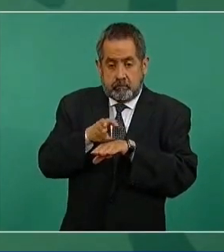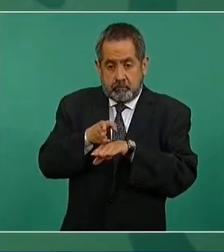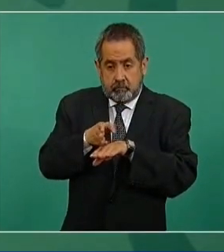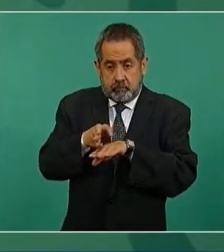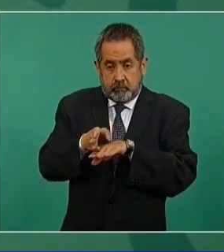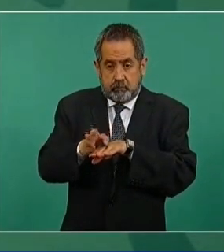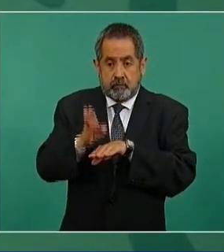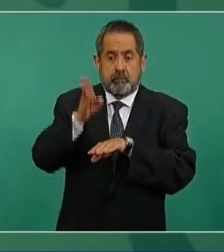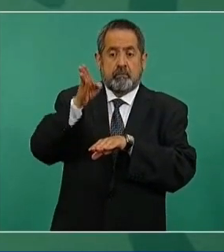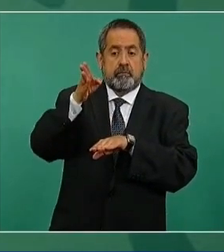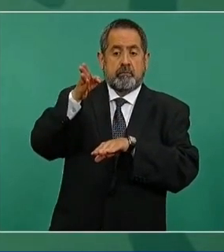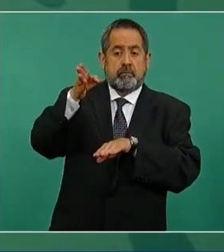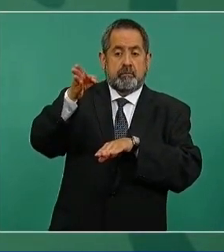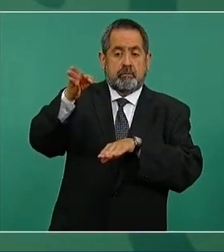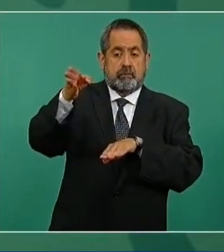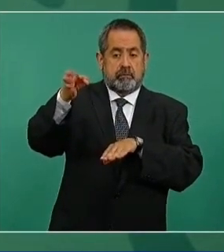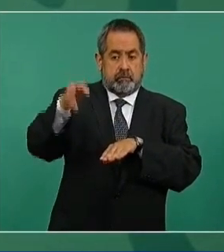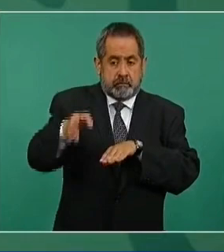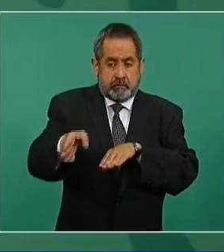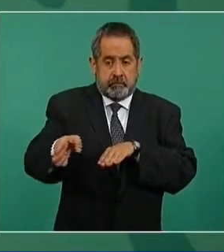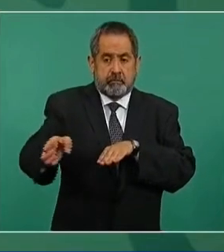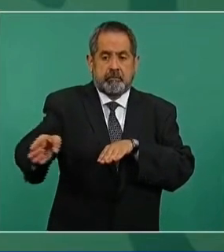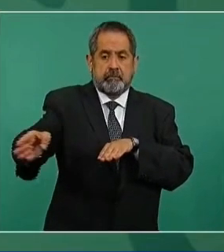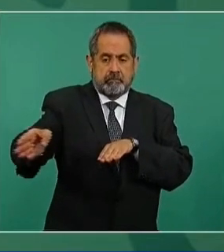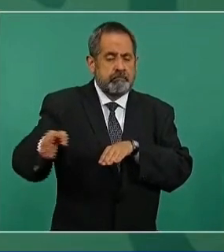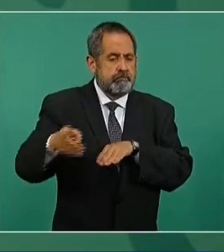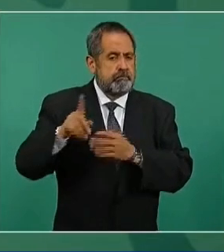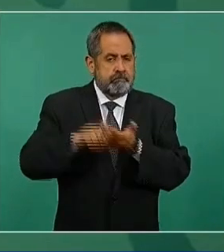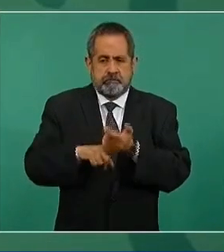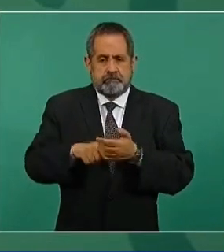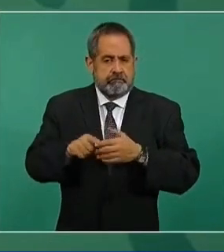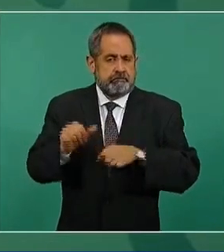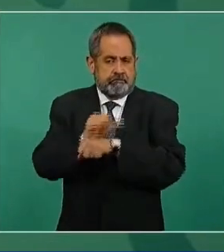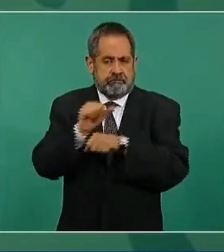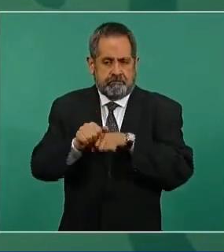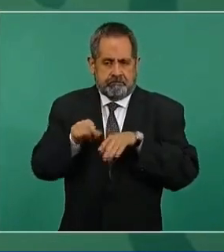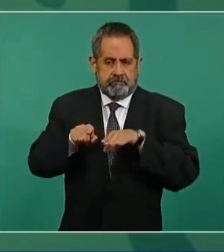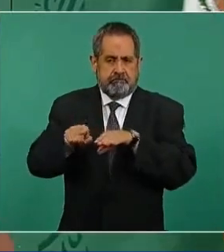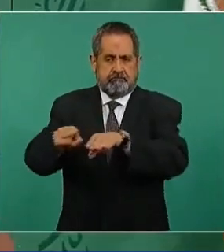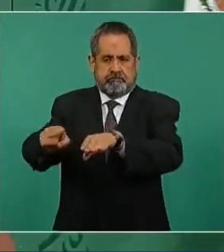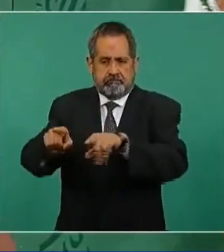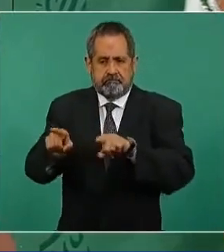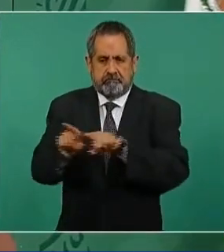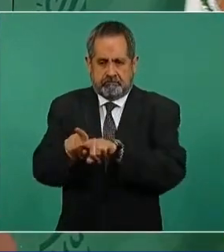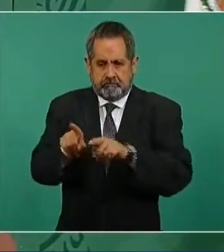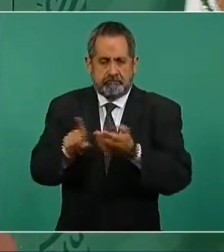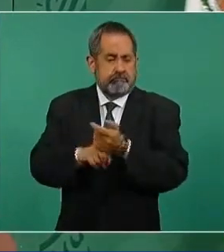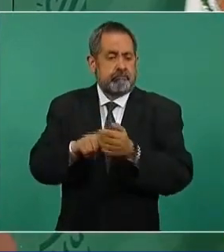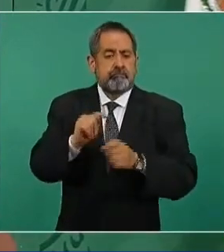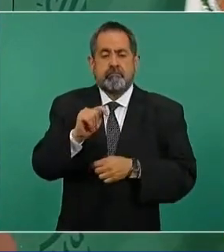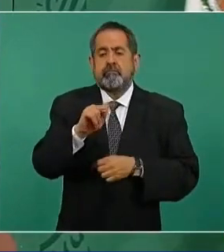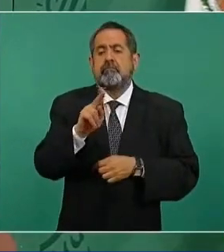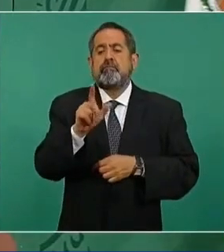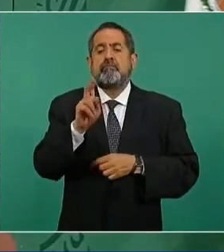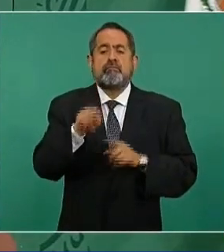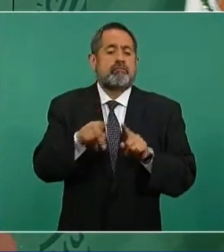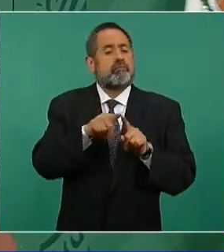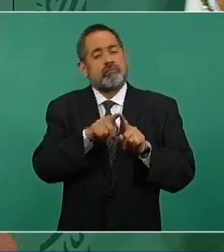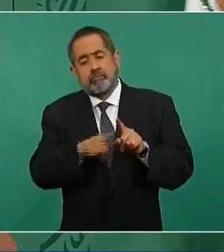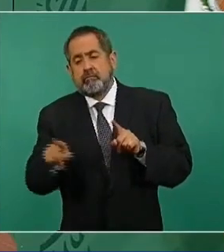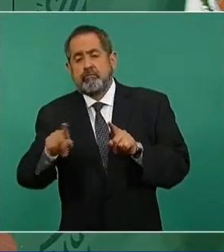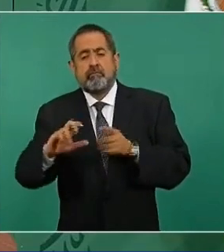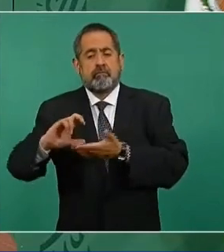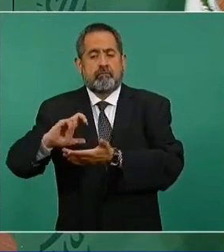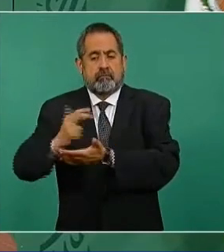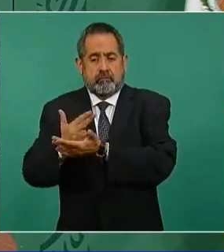viaducto de la actual carretera. Lo mismo de Tulum a